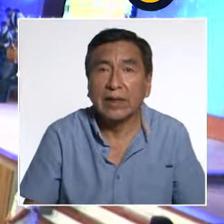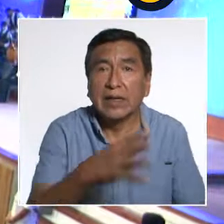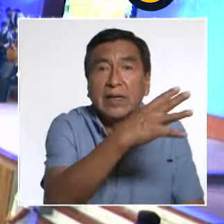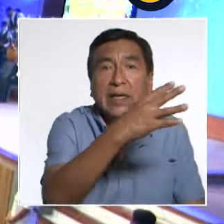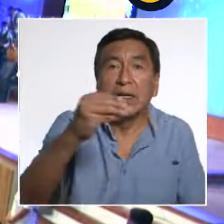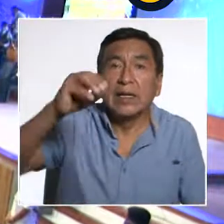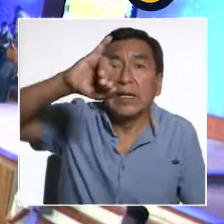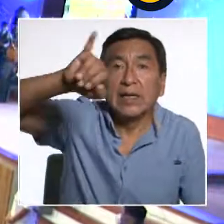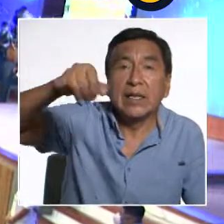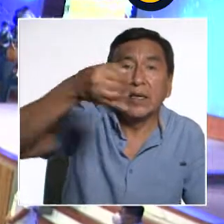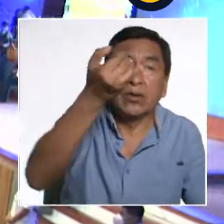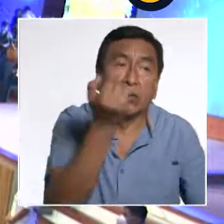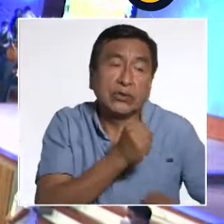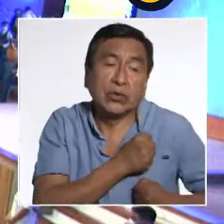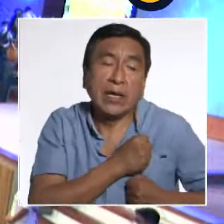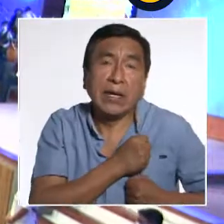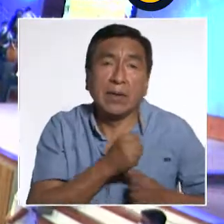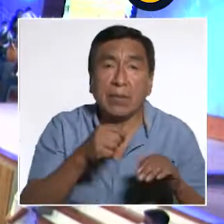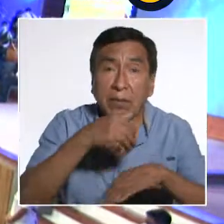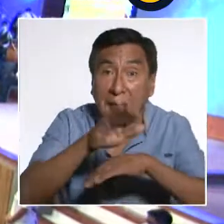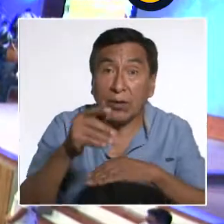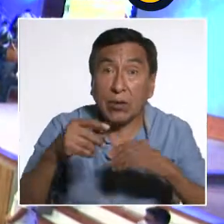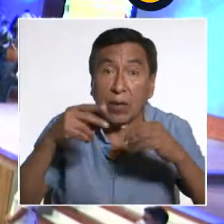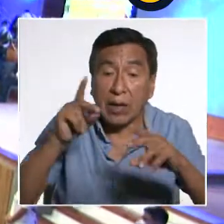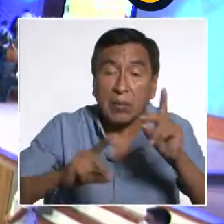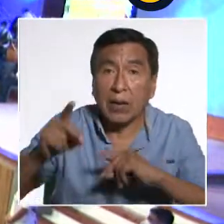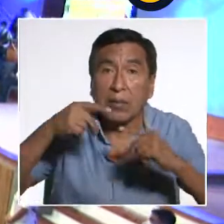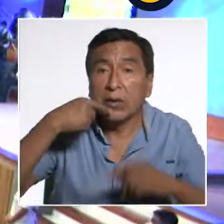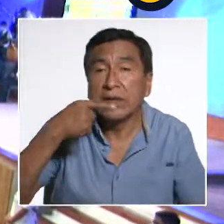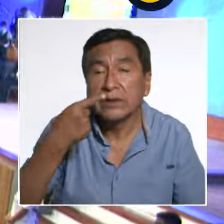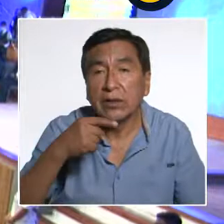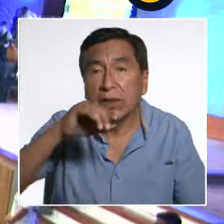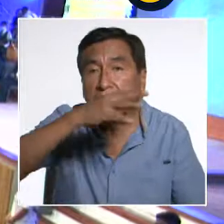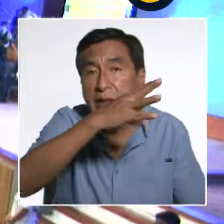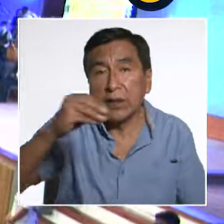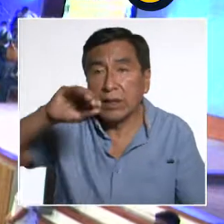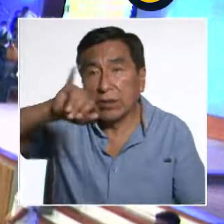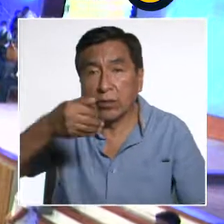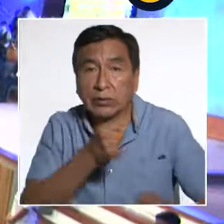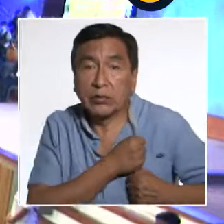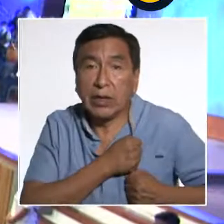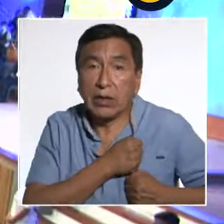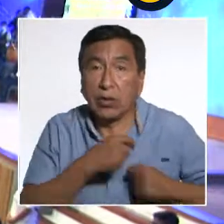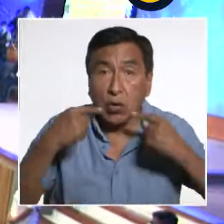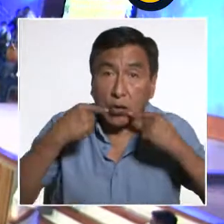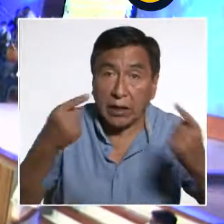Josué mandó al pueblo diciendo, escúchame bien. Y Josué mandó al pueblo